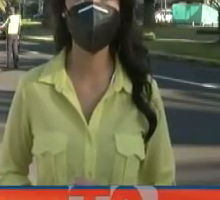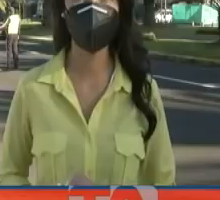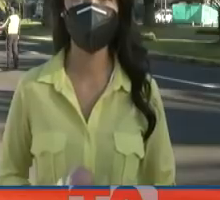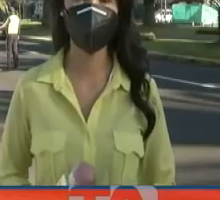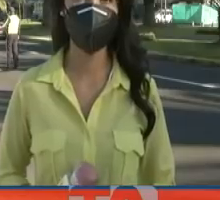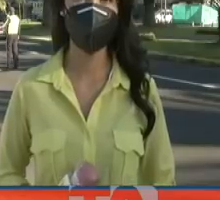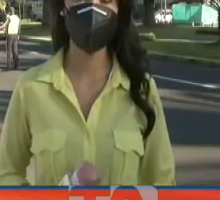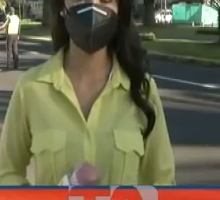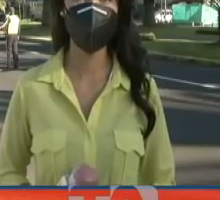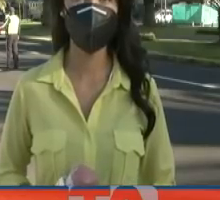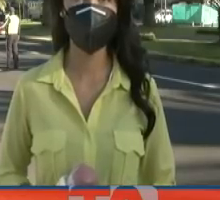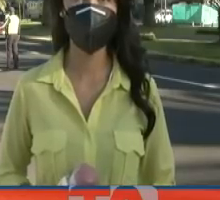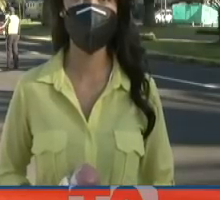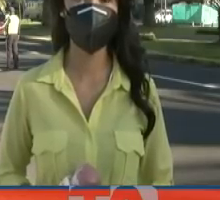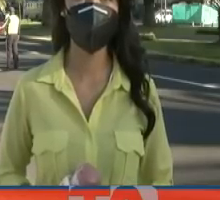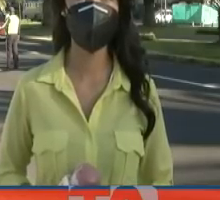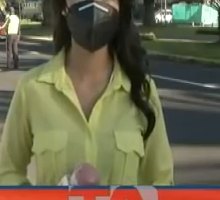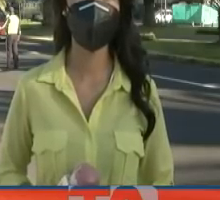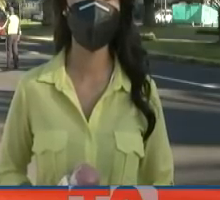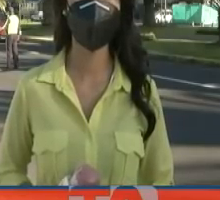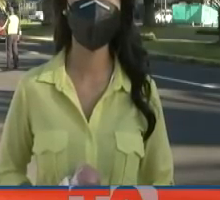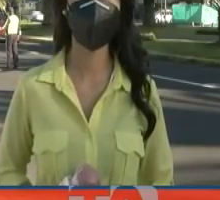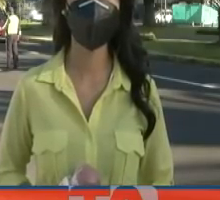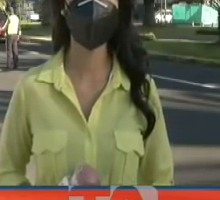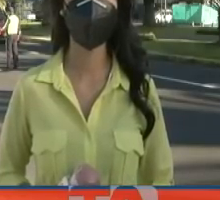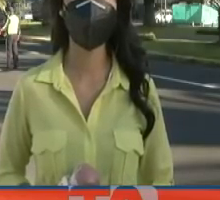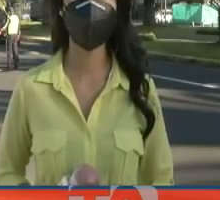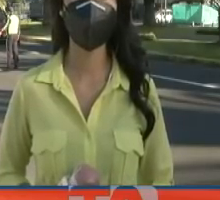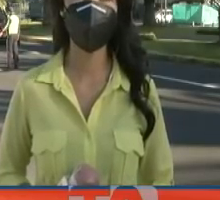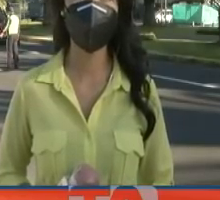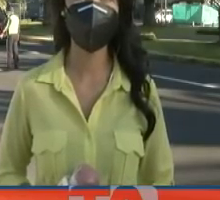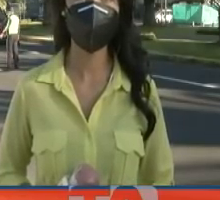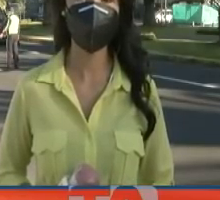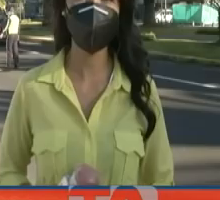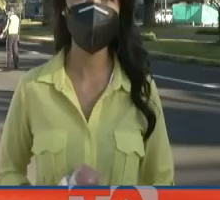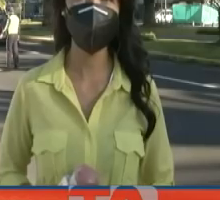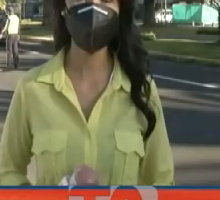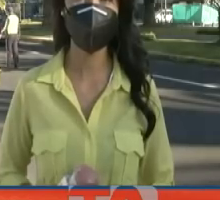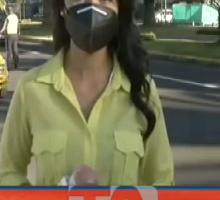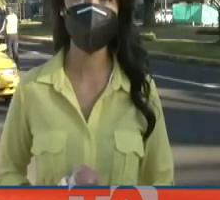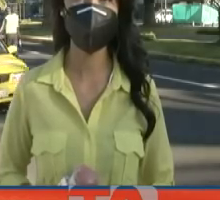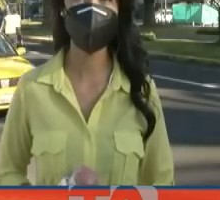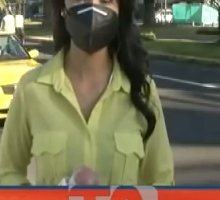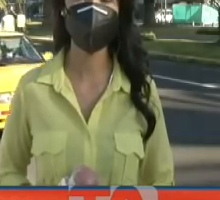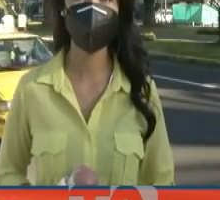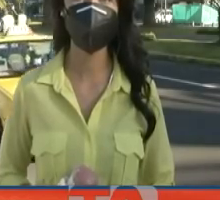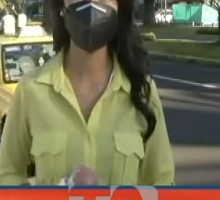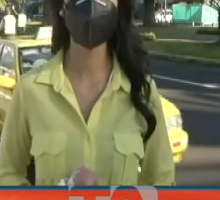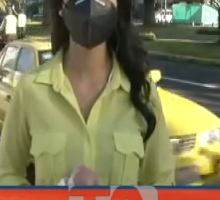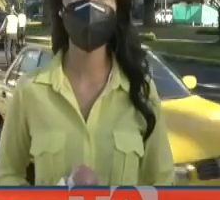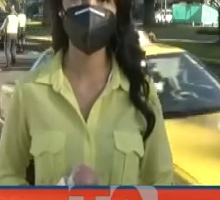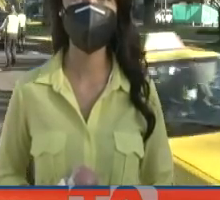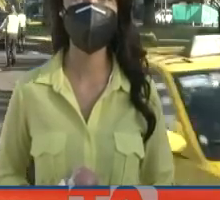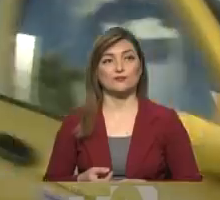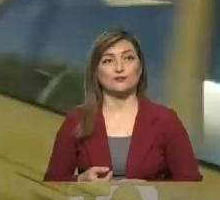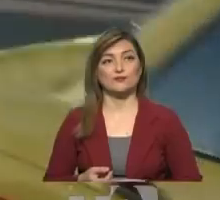esa maravillosa imagen que nos alegra esta mañana. Vamos contigo ahora, Stephanie, ¿en qué punto te encuentras? Coméntanos, por favor,